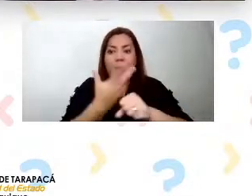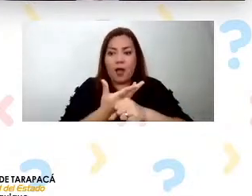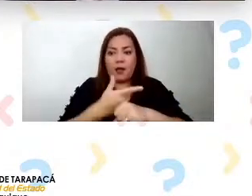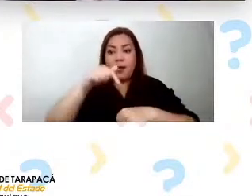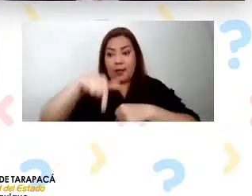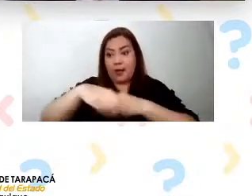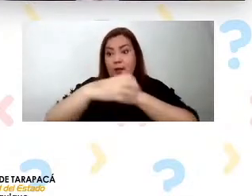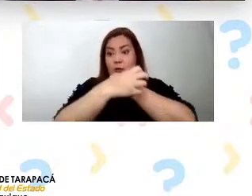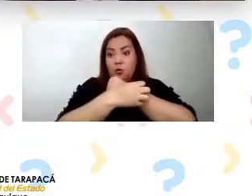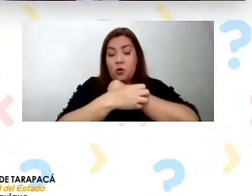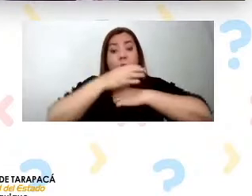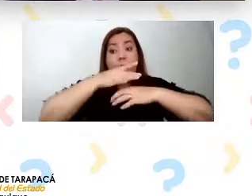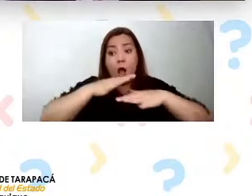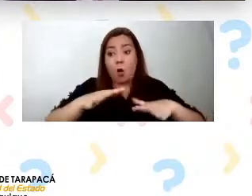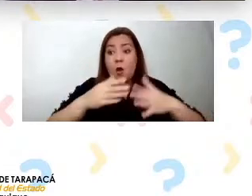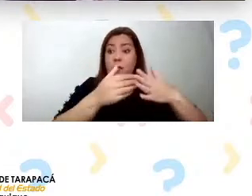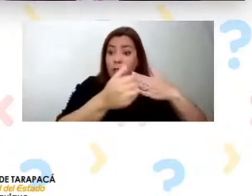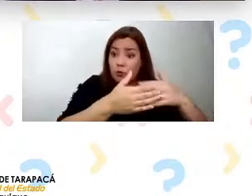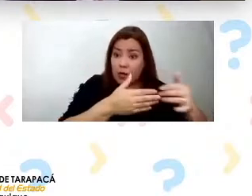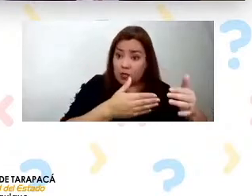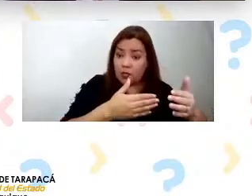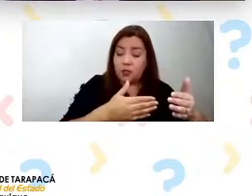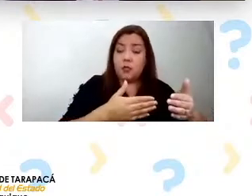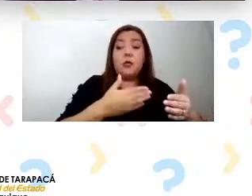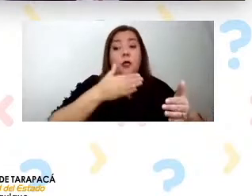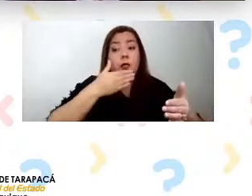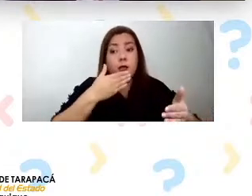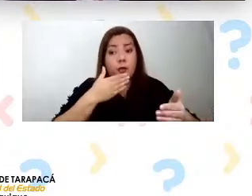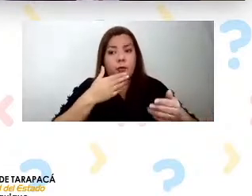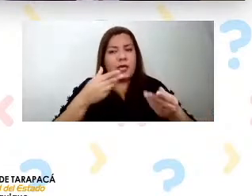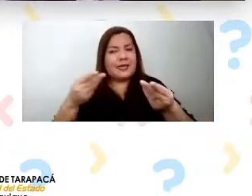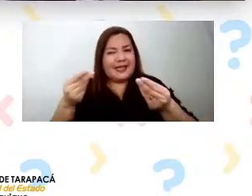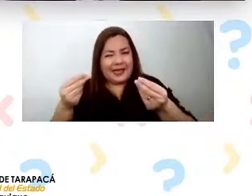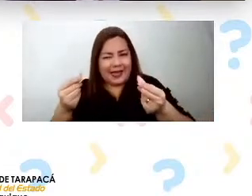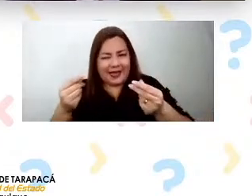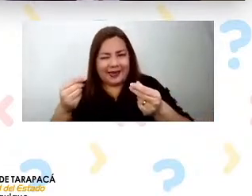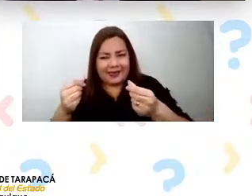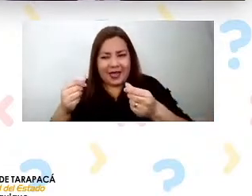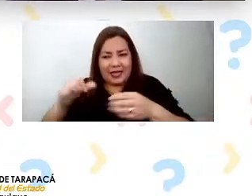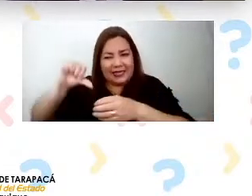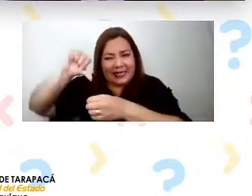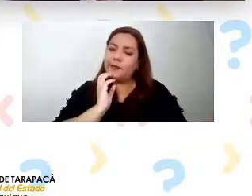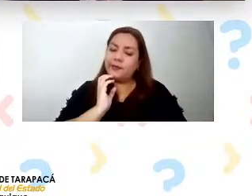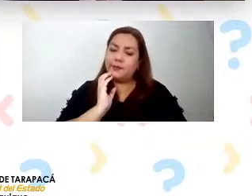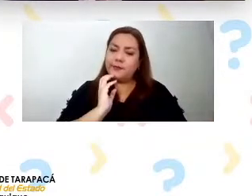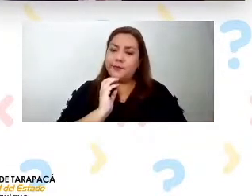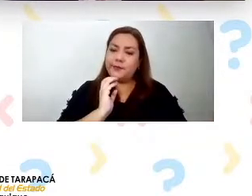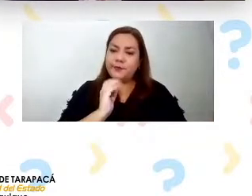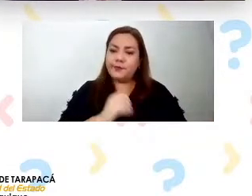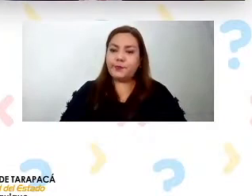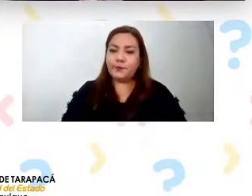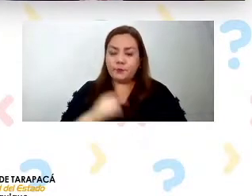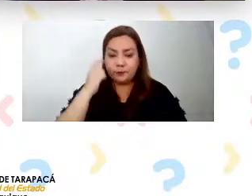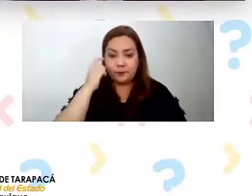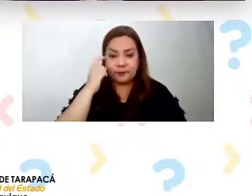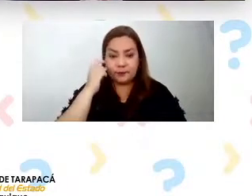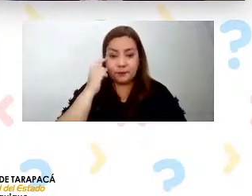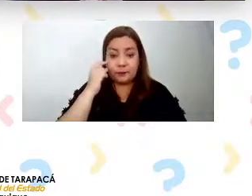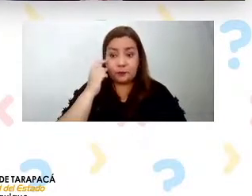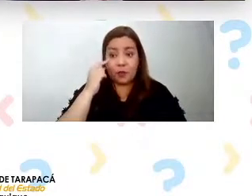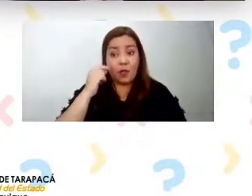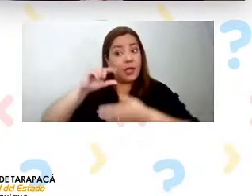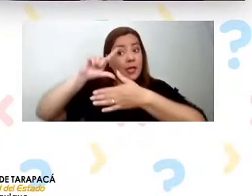naturales, y también de la calidad química de estas aguas. En